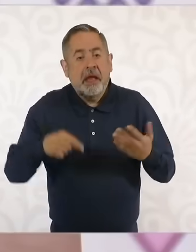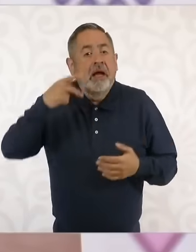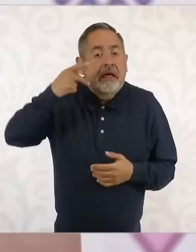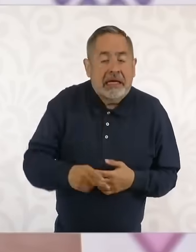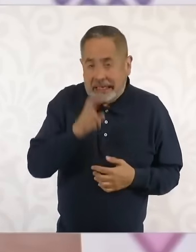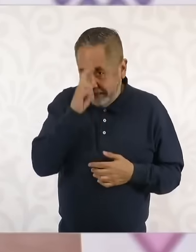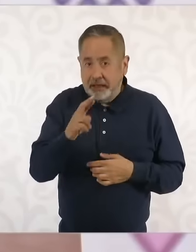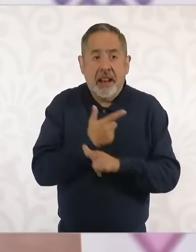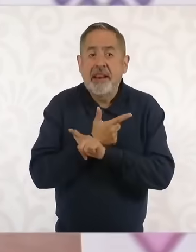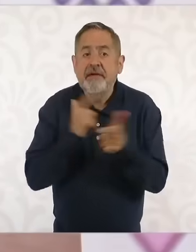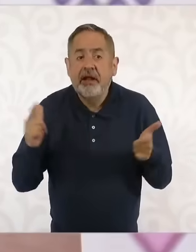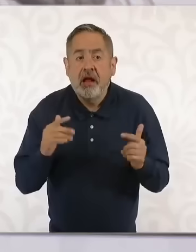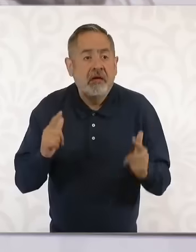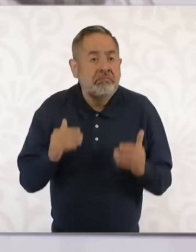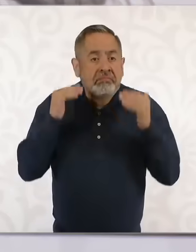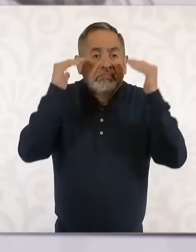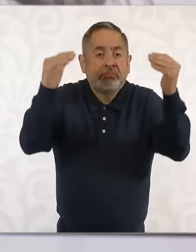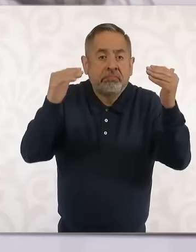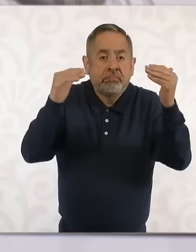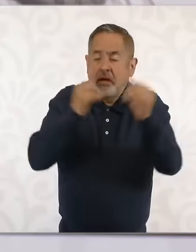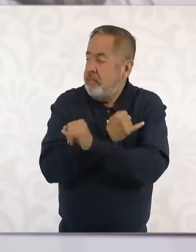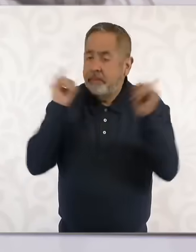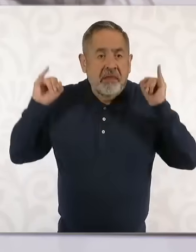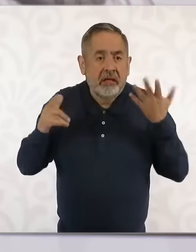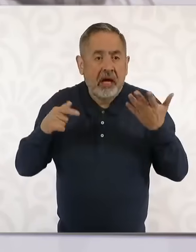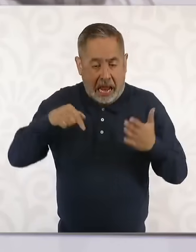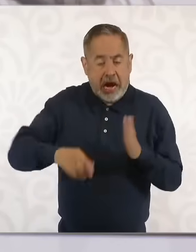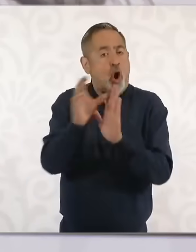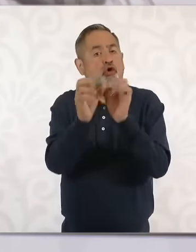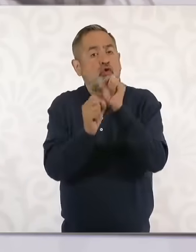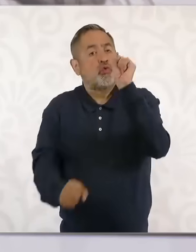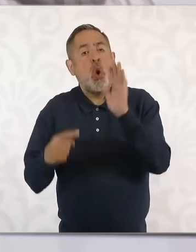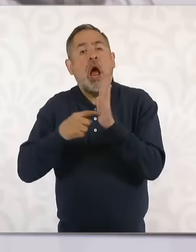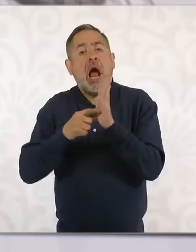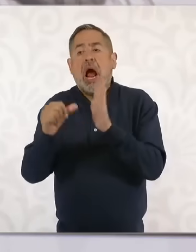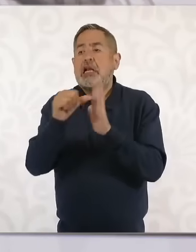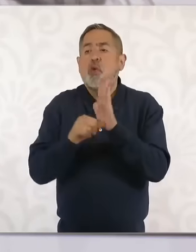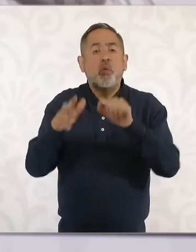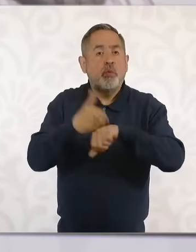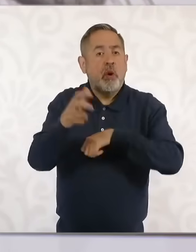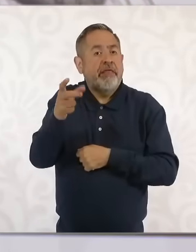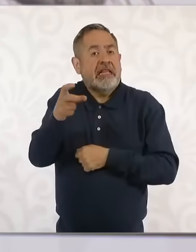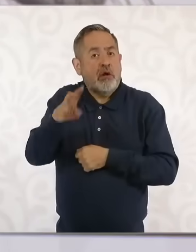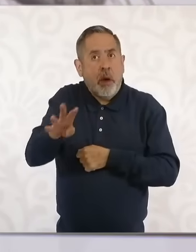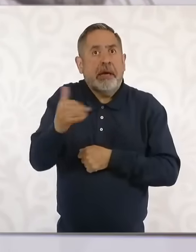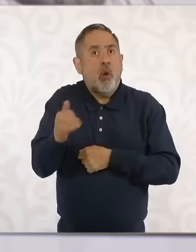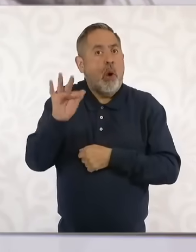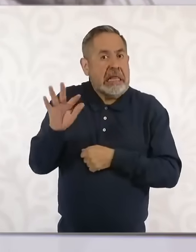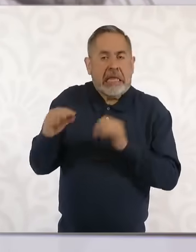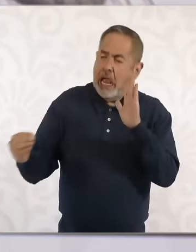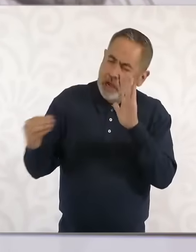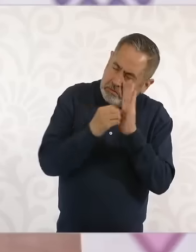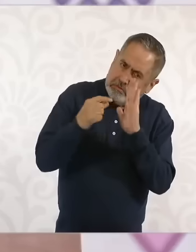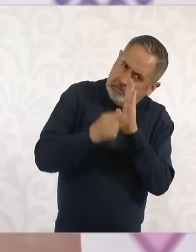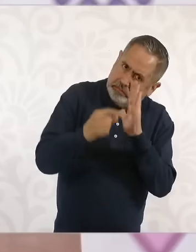inherente a nosotros, está en nuestra Constitución, en el artículo 39 y 40,